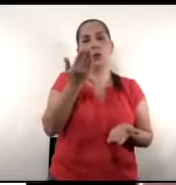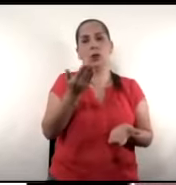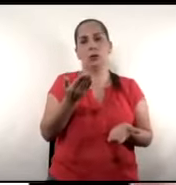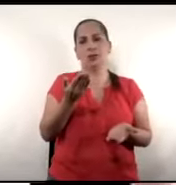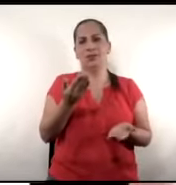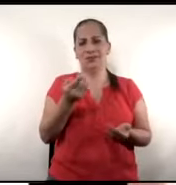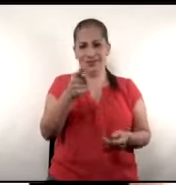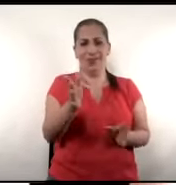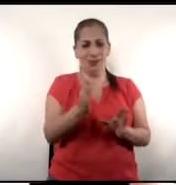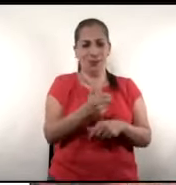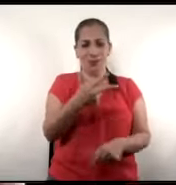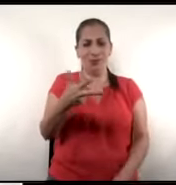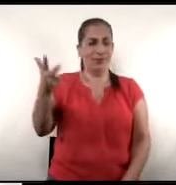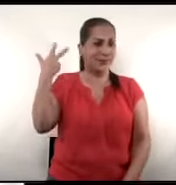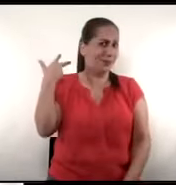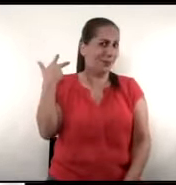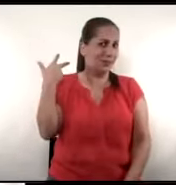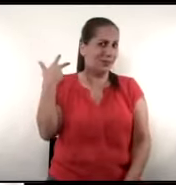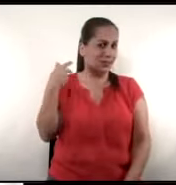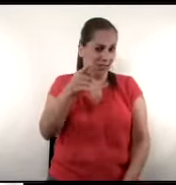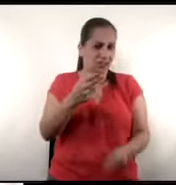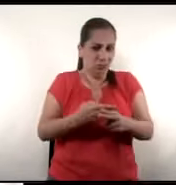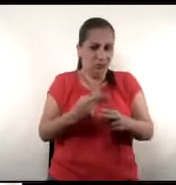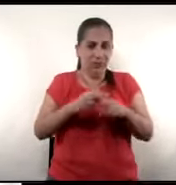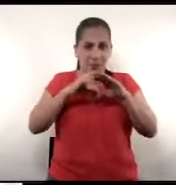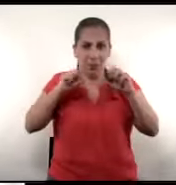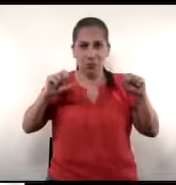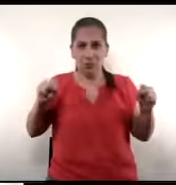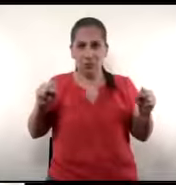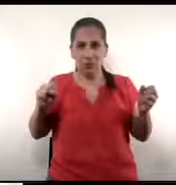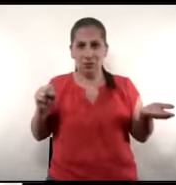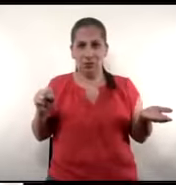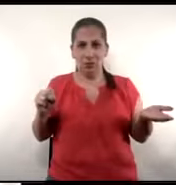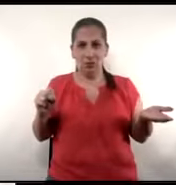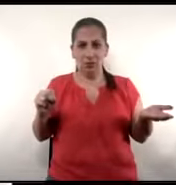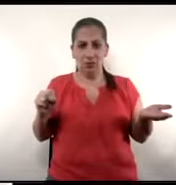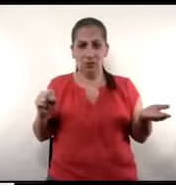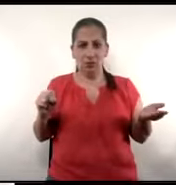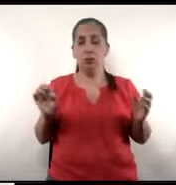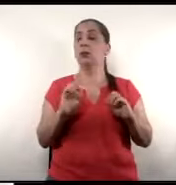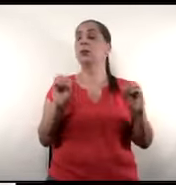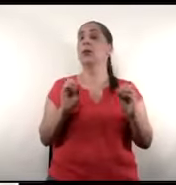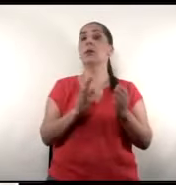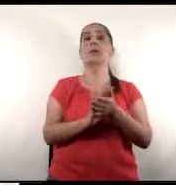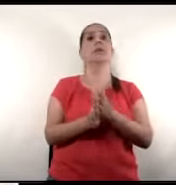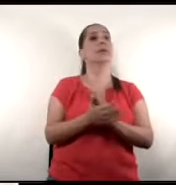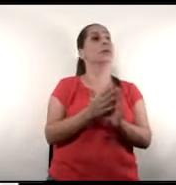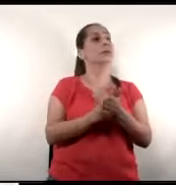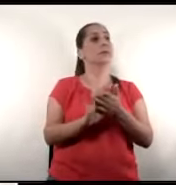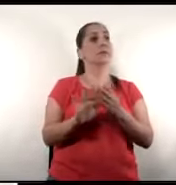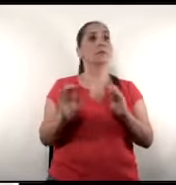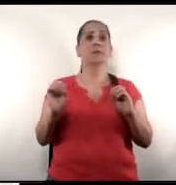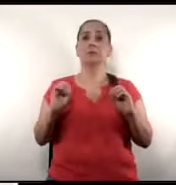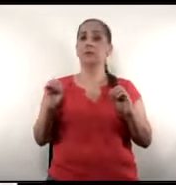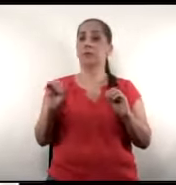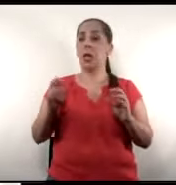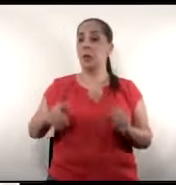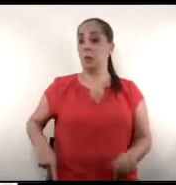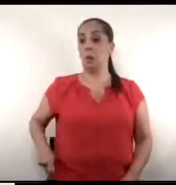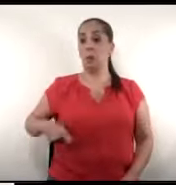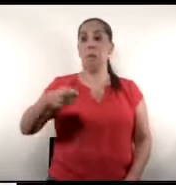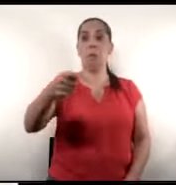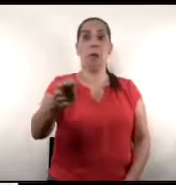hace 3 semanas. Para mí eso es corrupción. Aunque nadie haya metido la mano, aunque nadie haya pagado